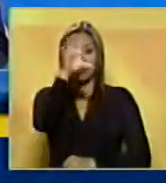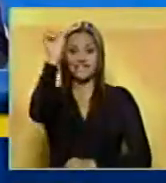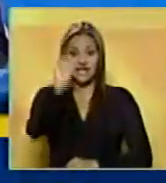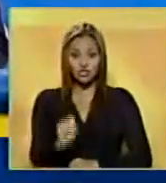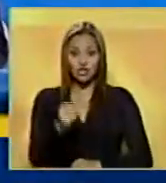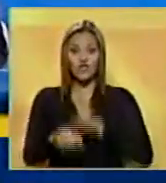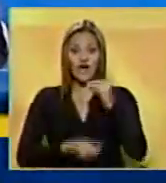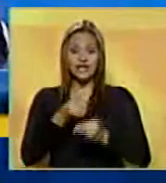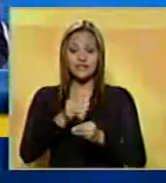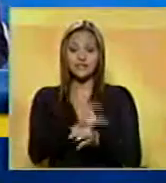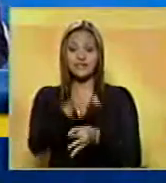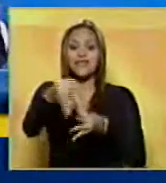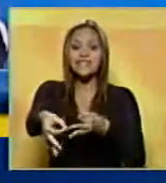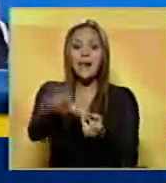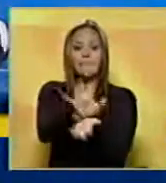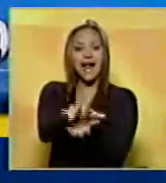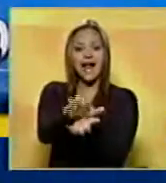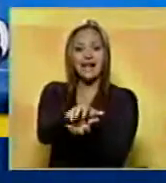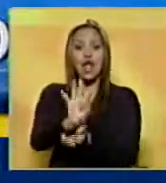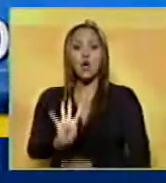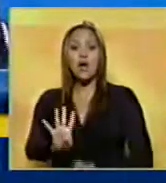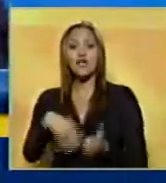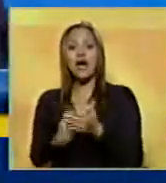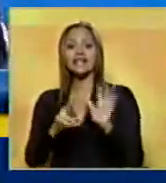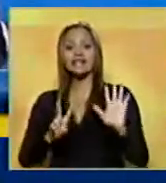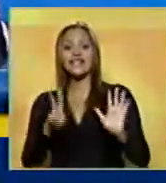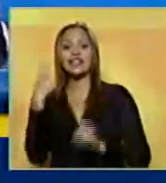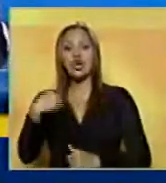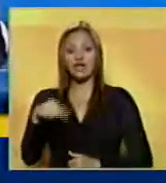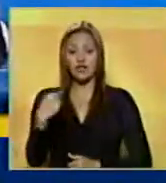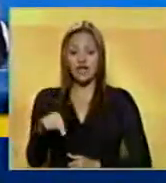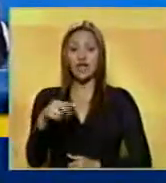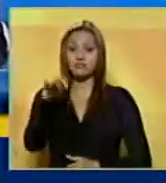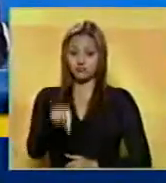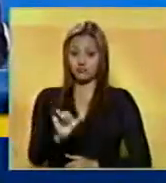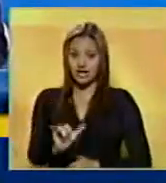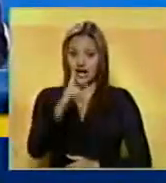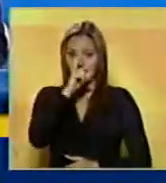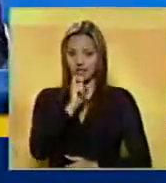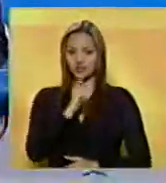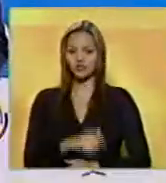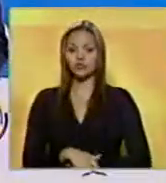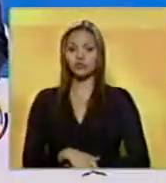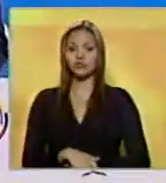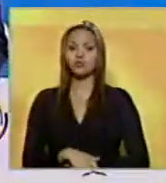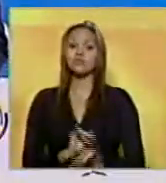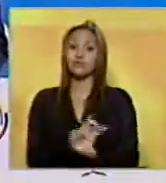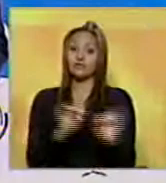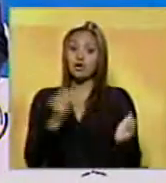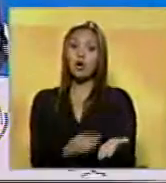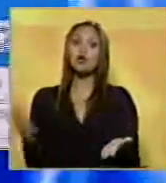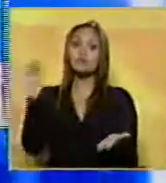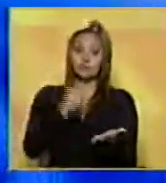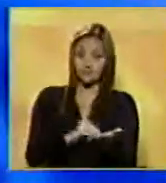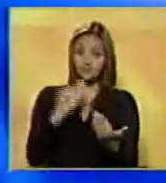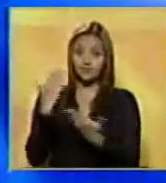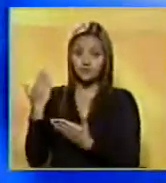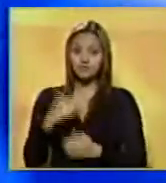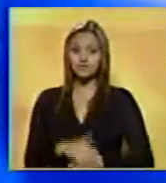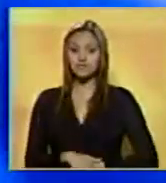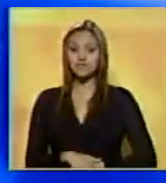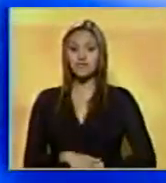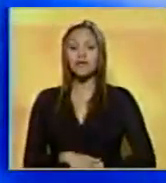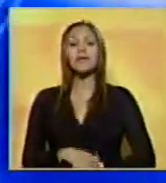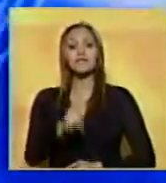se realizará en la isla de Margarita del 4 al 7 de noviembre de este año. Es nuestro aporte a esta hora, con ello retornamos el pase al estudio.